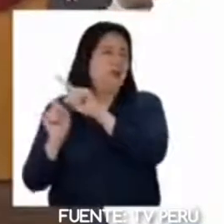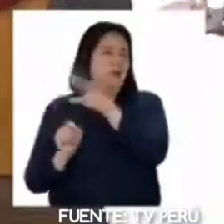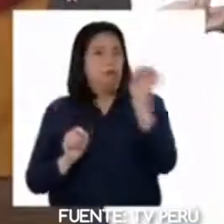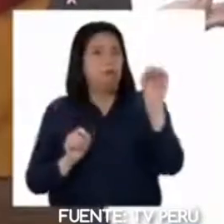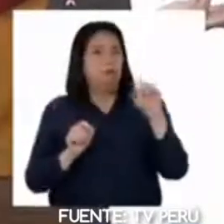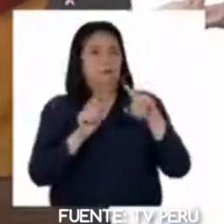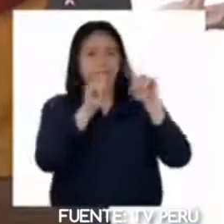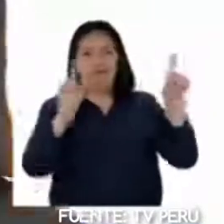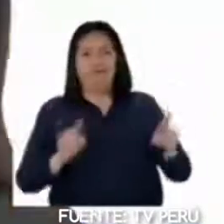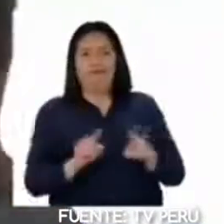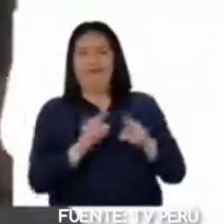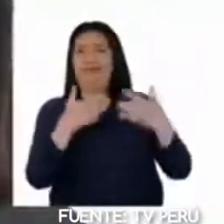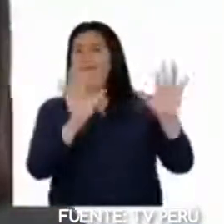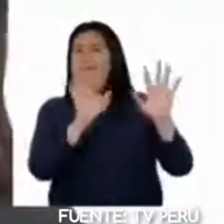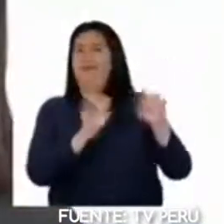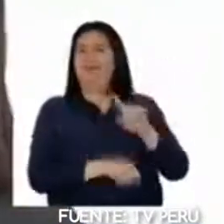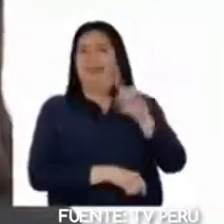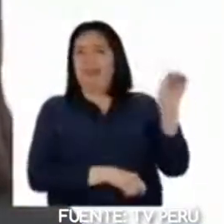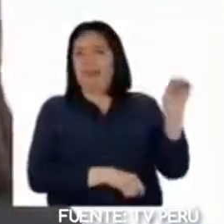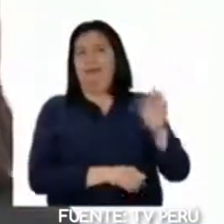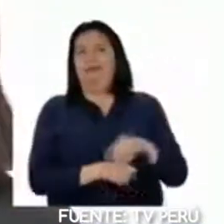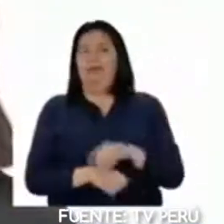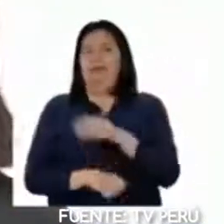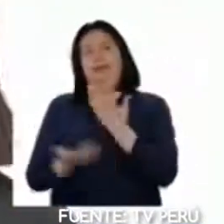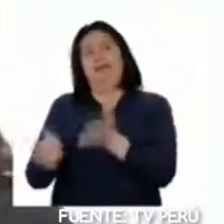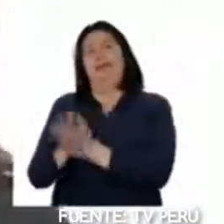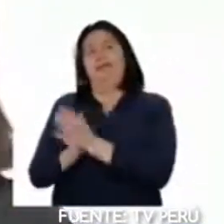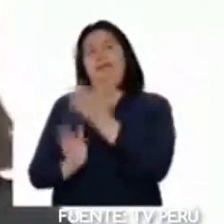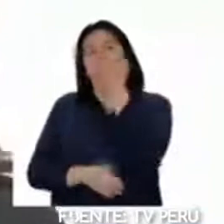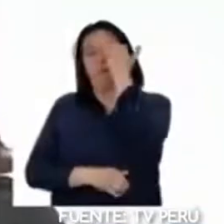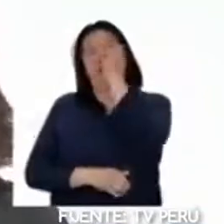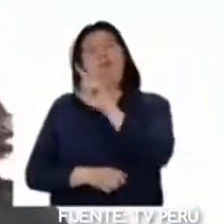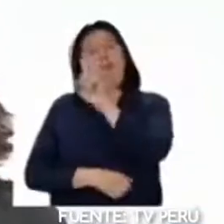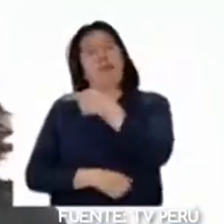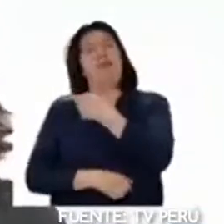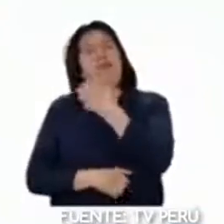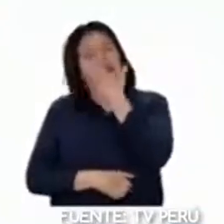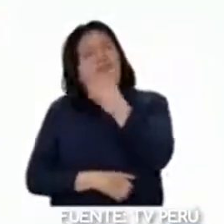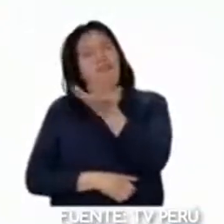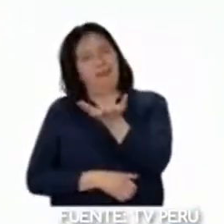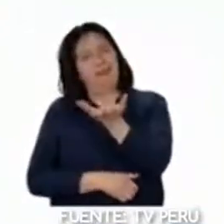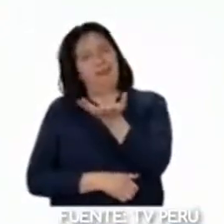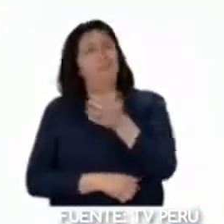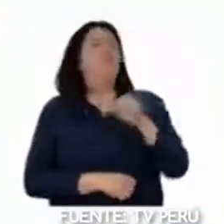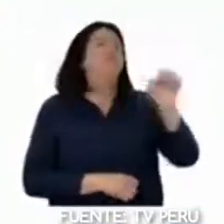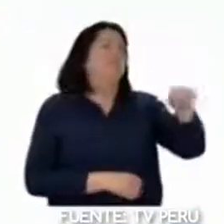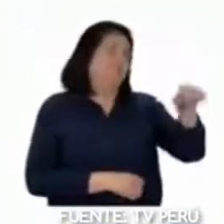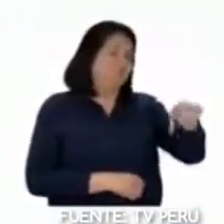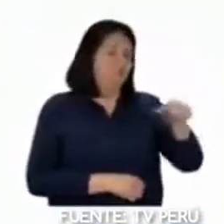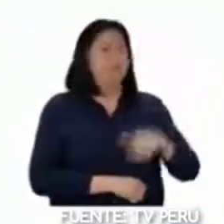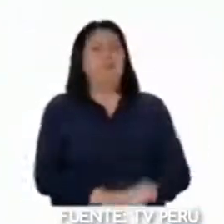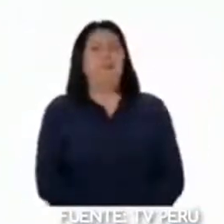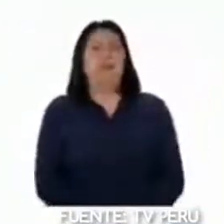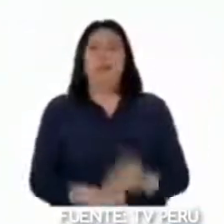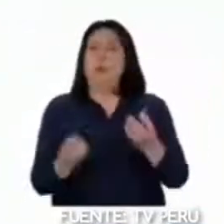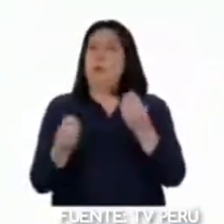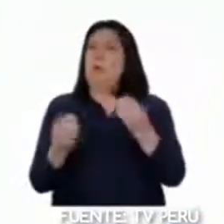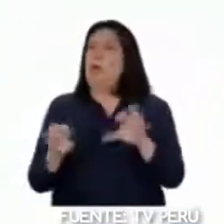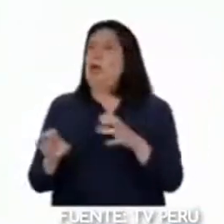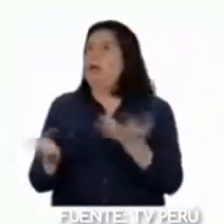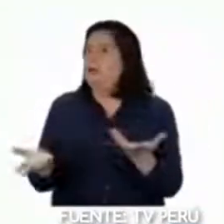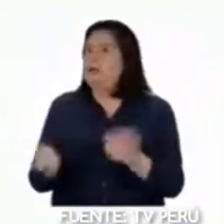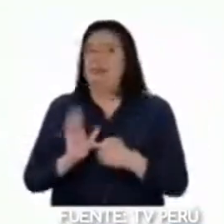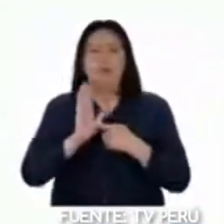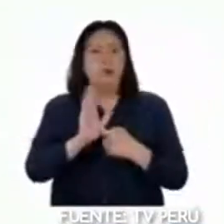100 manzanas, listo. Ahora seguro nos va a pedir que imaginemos 1000 manzanas. Así es, Patty. ¿Cómo harían